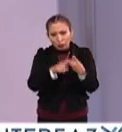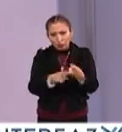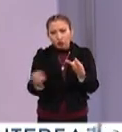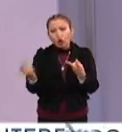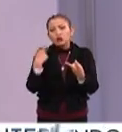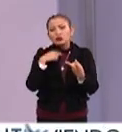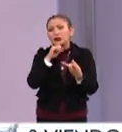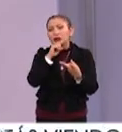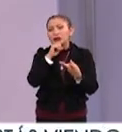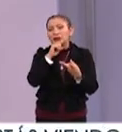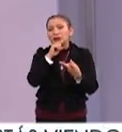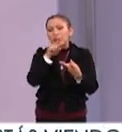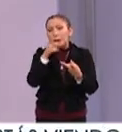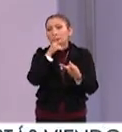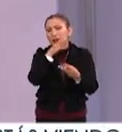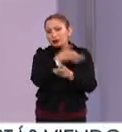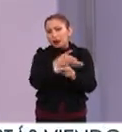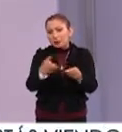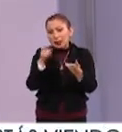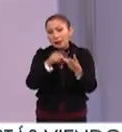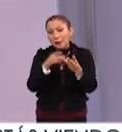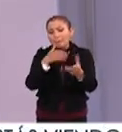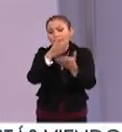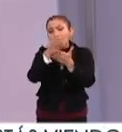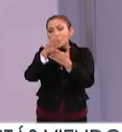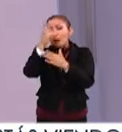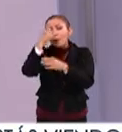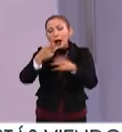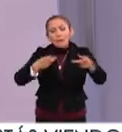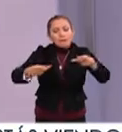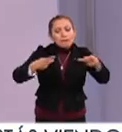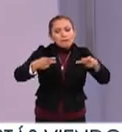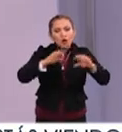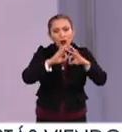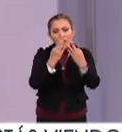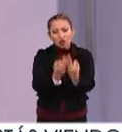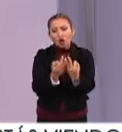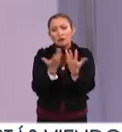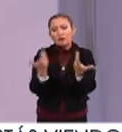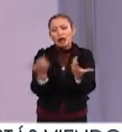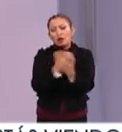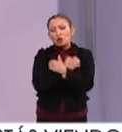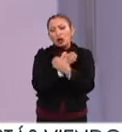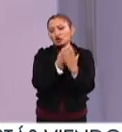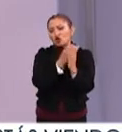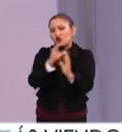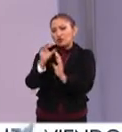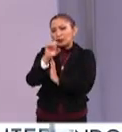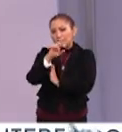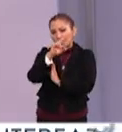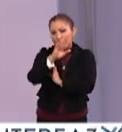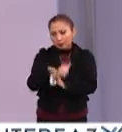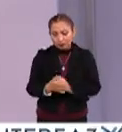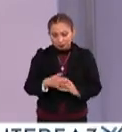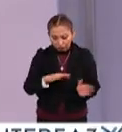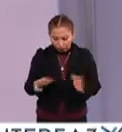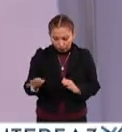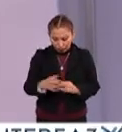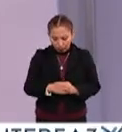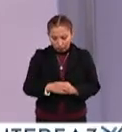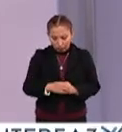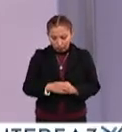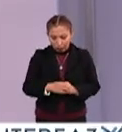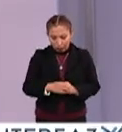alumnado y padres de familia, para poder diseñar un modelo distinto de educación cívica. Y finalmente, el